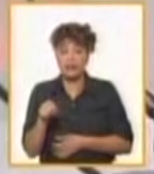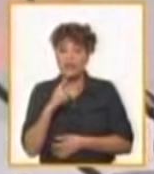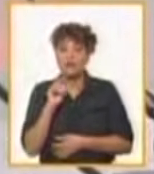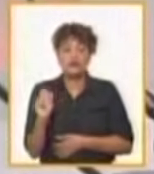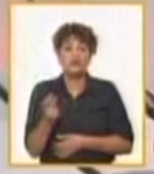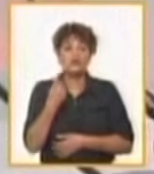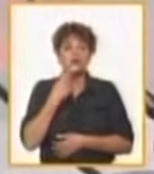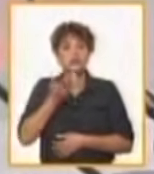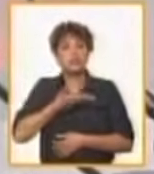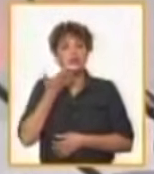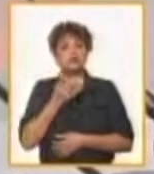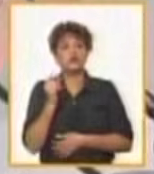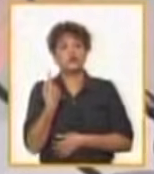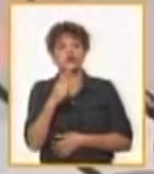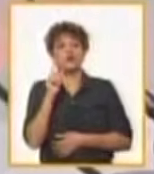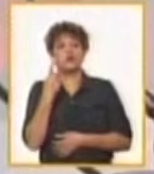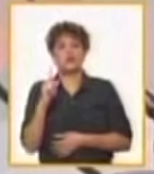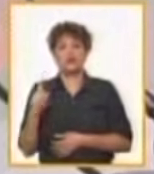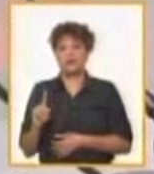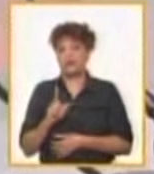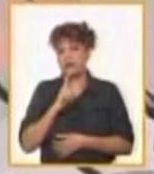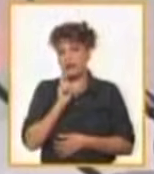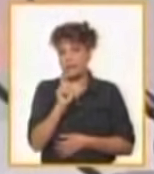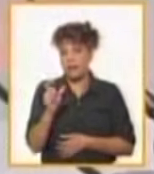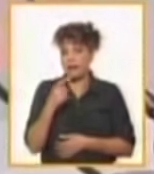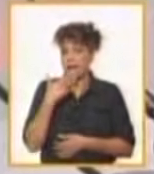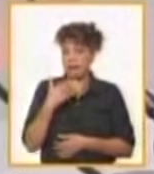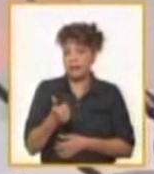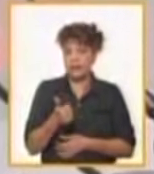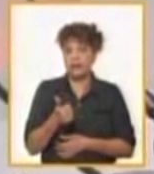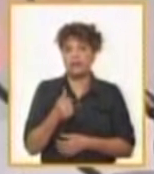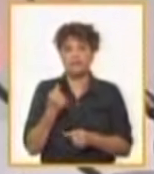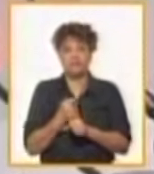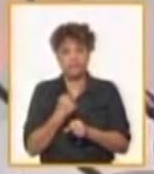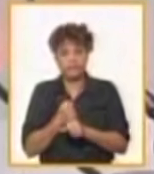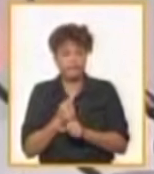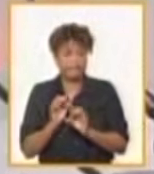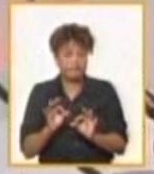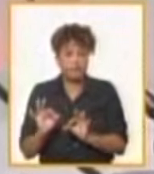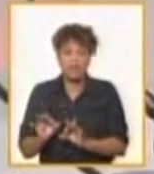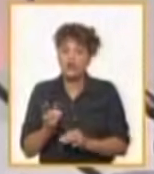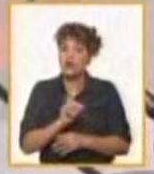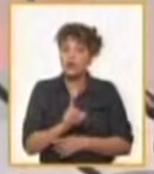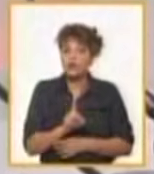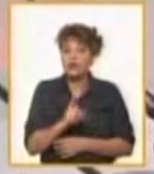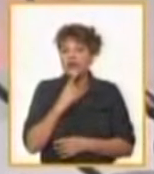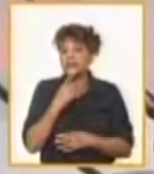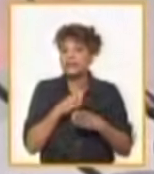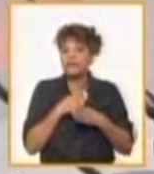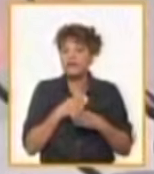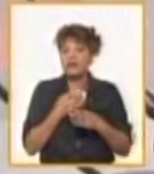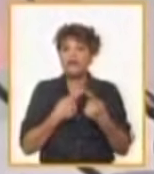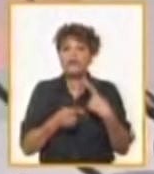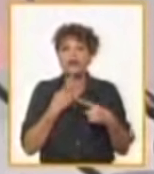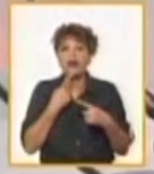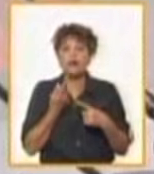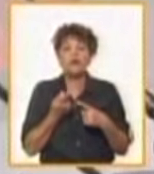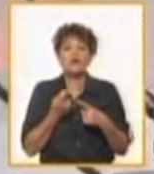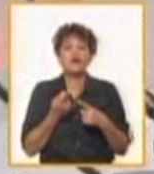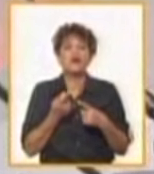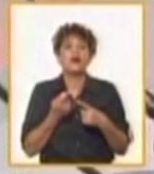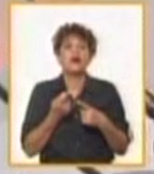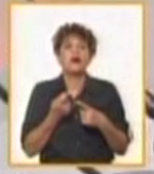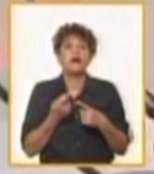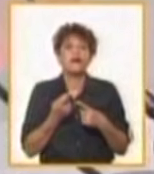más, no fue solo un compendio de palabras bien articuladas, sino que fue una plataforma programática.